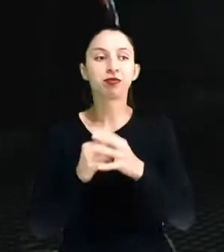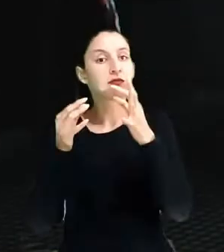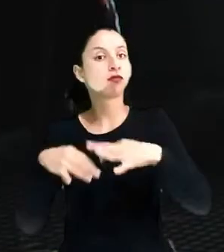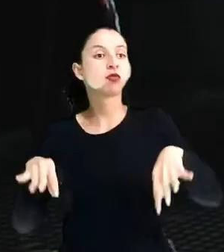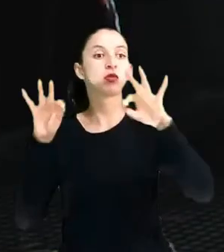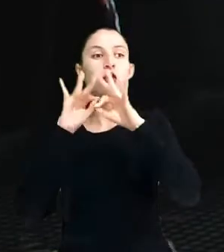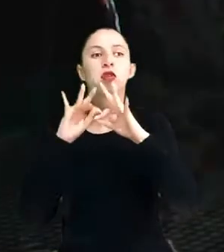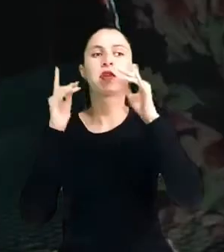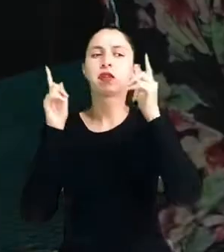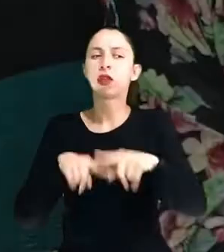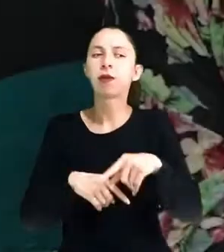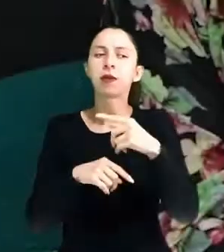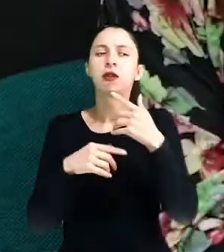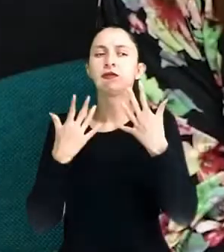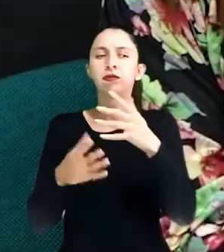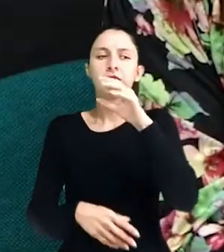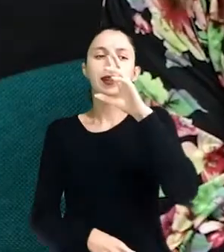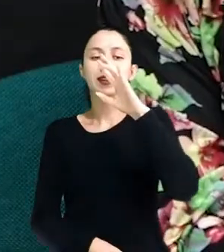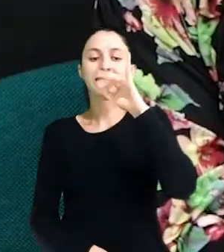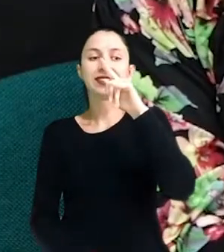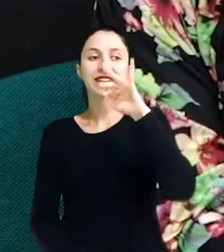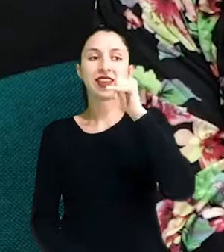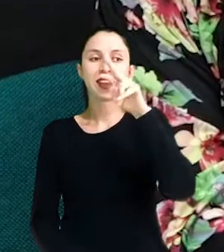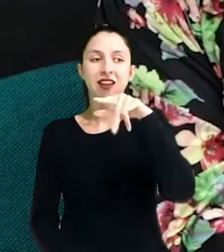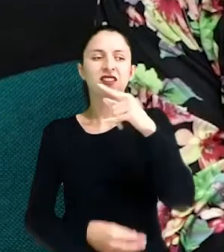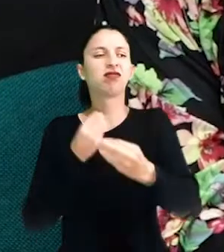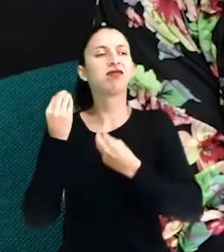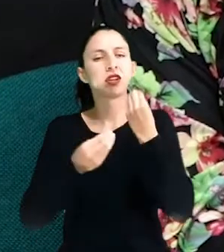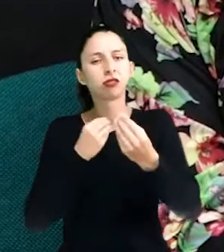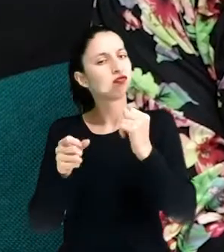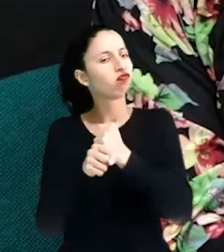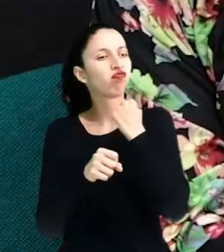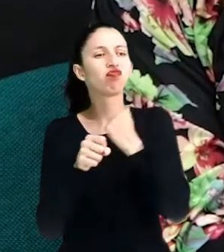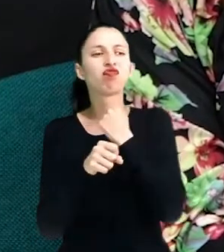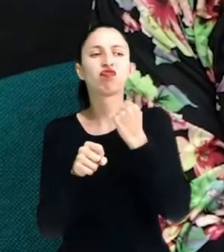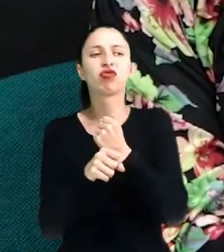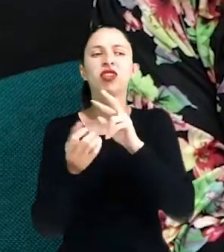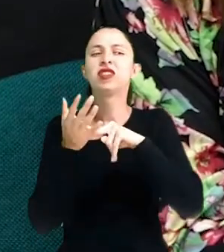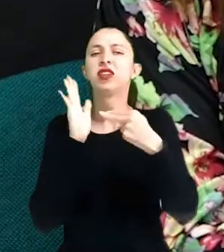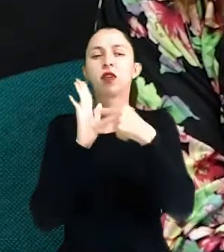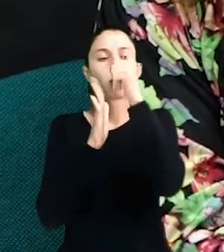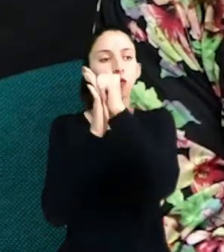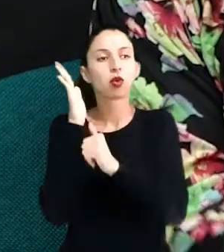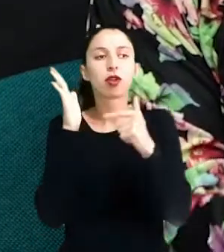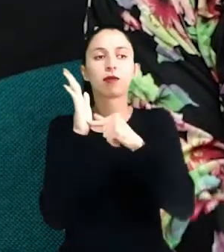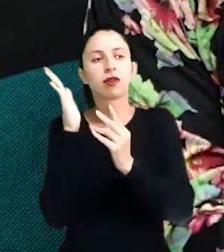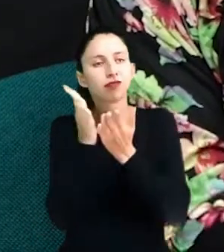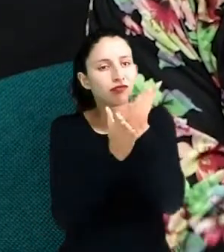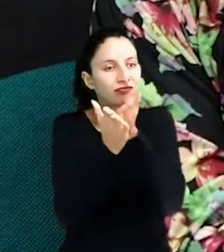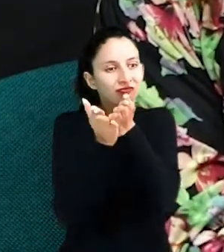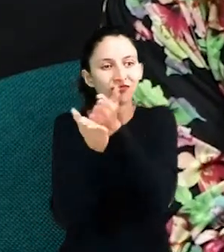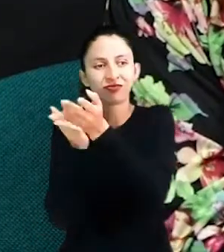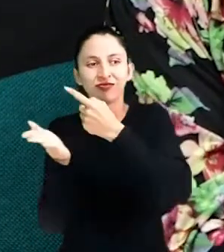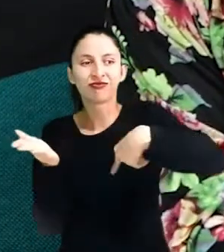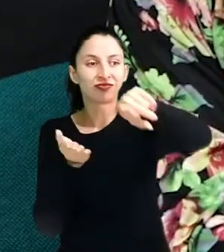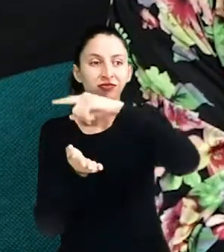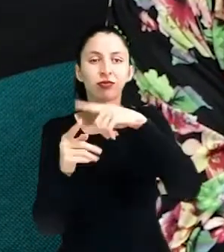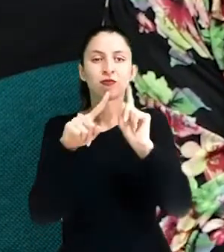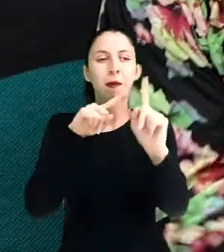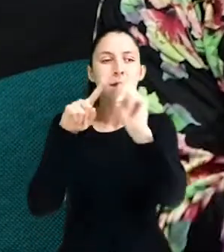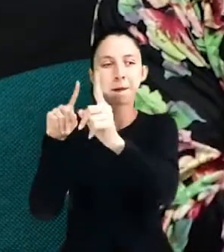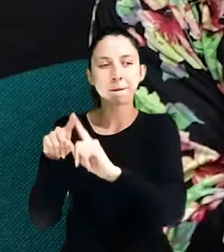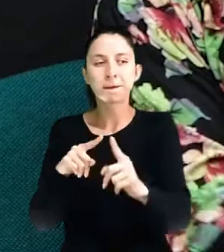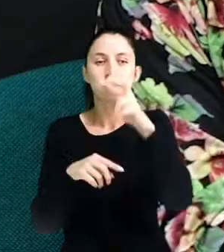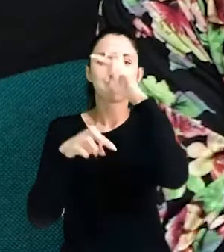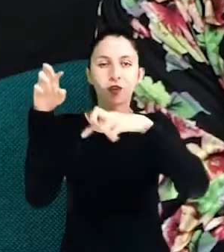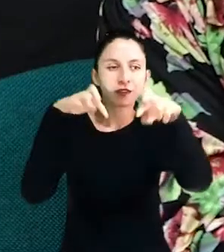que se está realizando un trabajo interdisciplinar. Correcto. Que se está tomando también a varios profesionales, como usted lo ha mencionado, desde nuestra